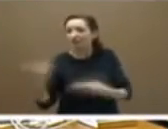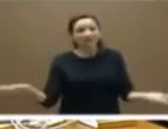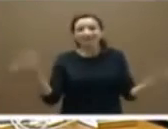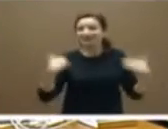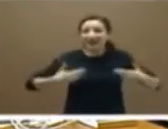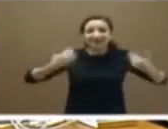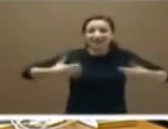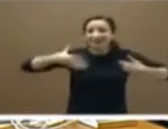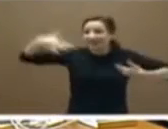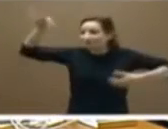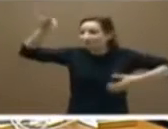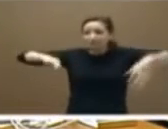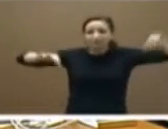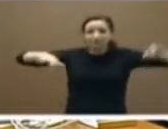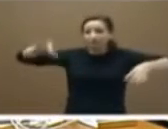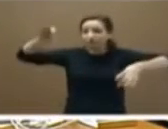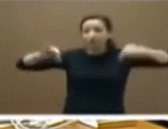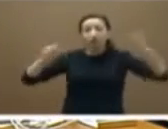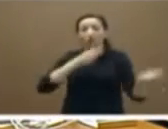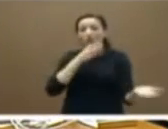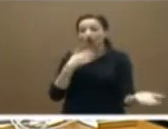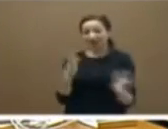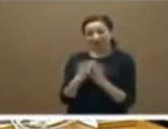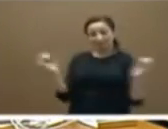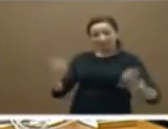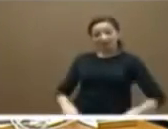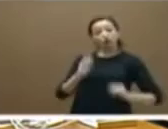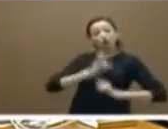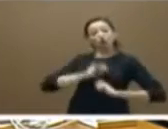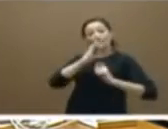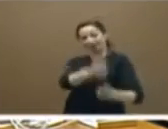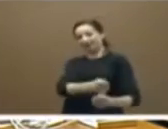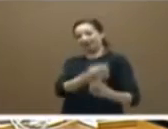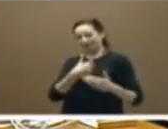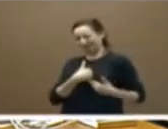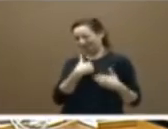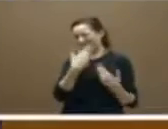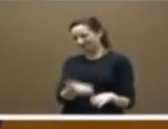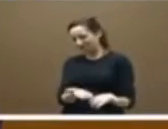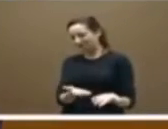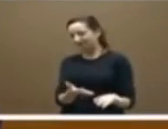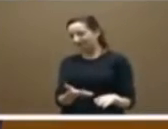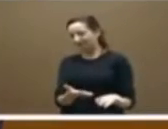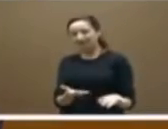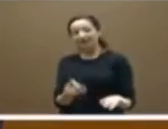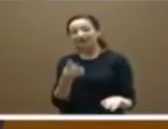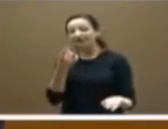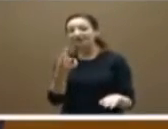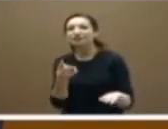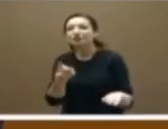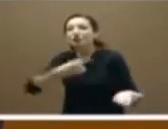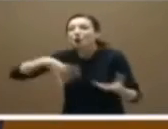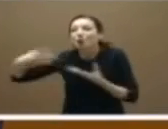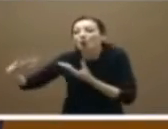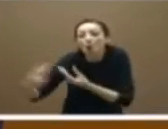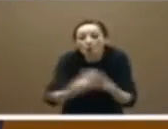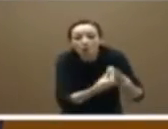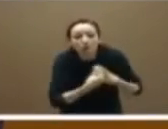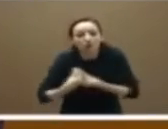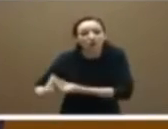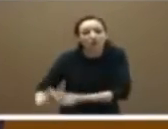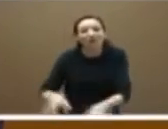definir, porque en este pacto lo que le ofrezco, señorías, lo que le ofrezco es que definamos juntos el